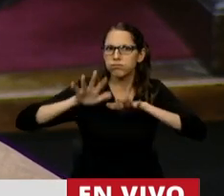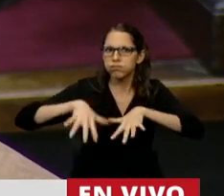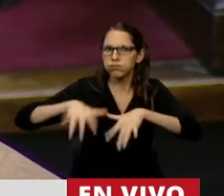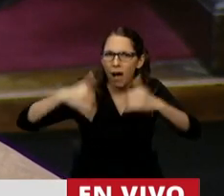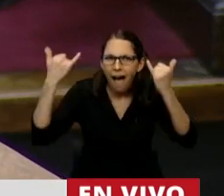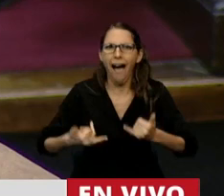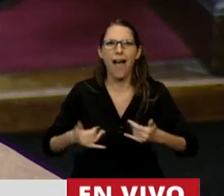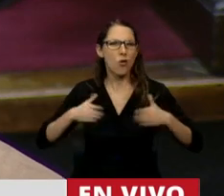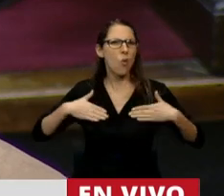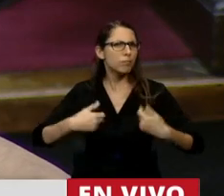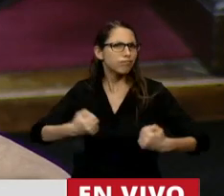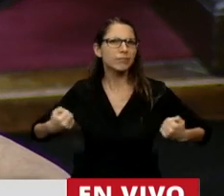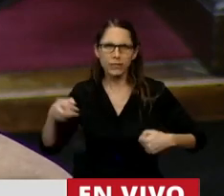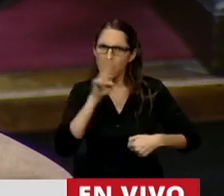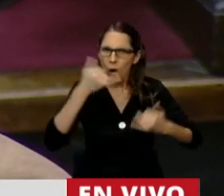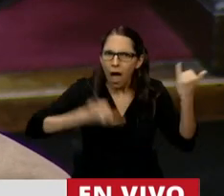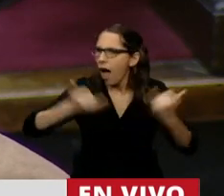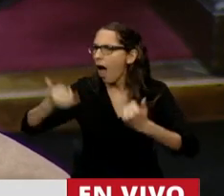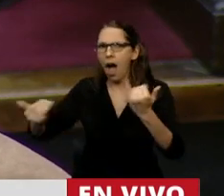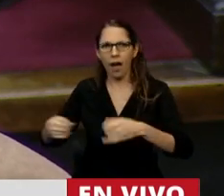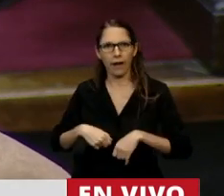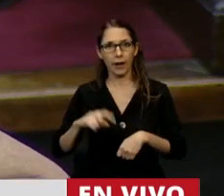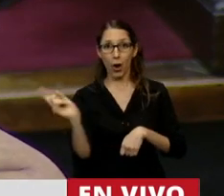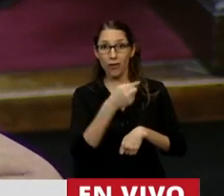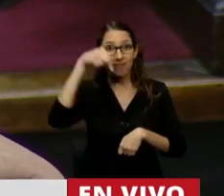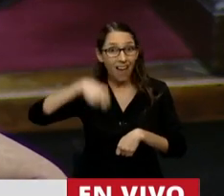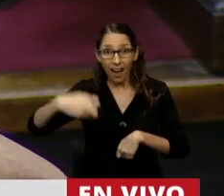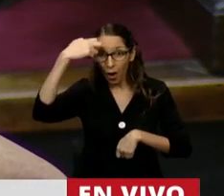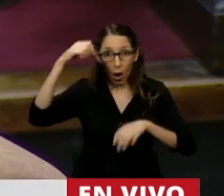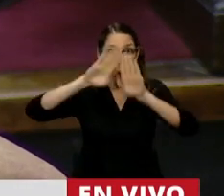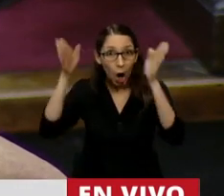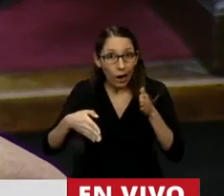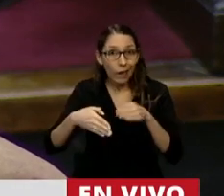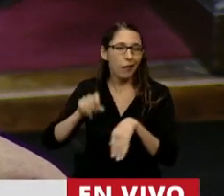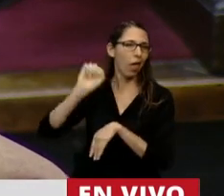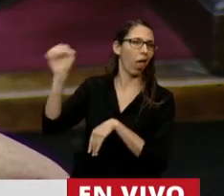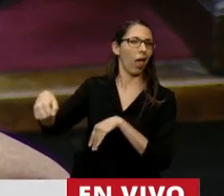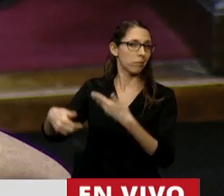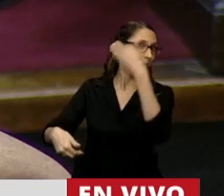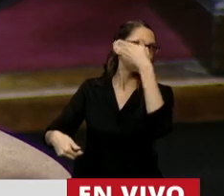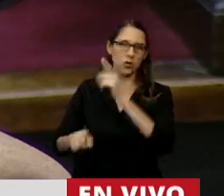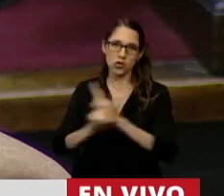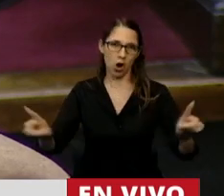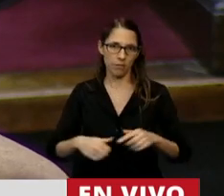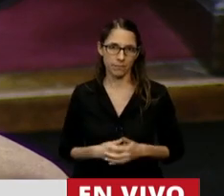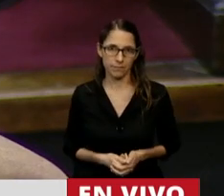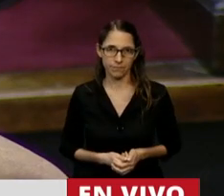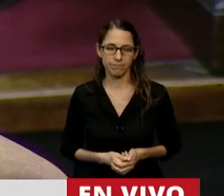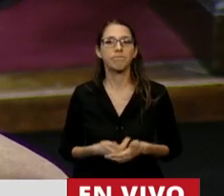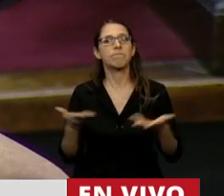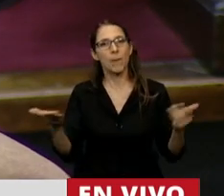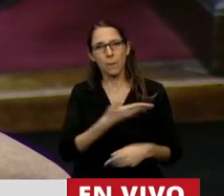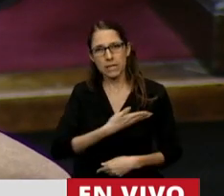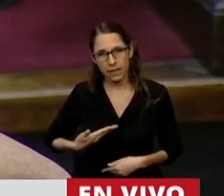y poniendo el cuerpo. Hoy no podemos desde esta casa no escucharlas. Señor presidente,